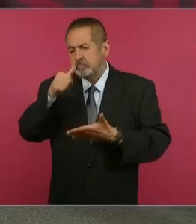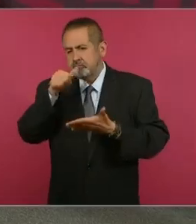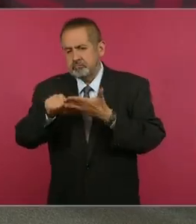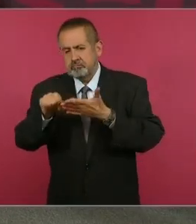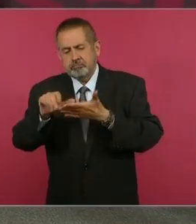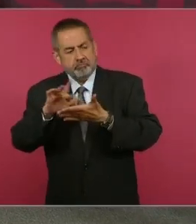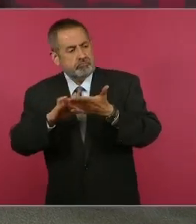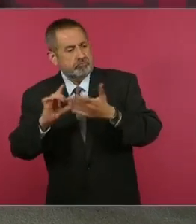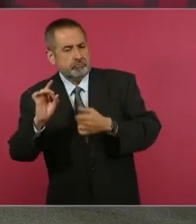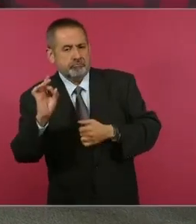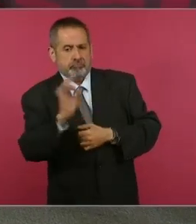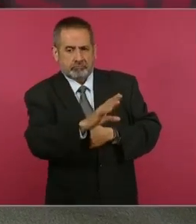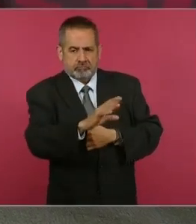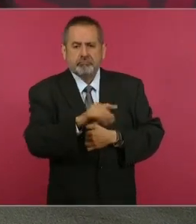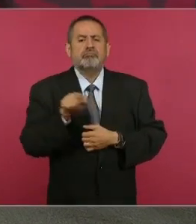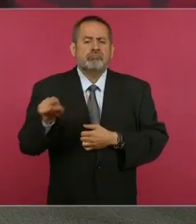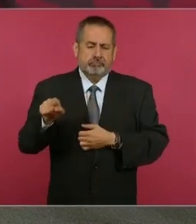comunicado